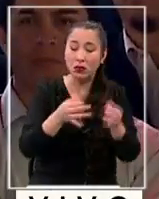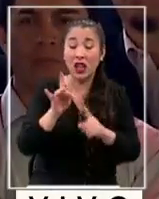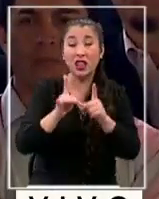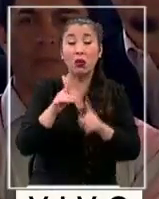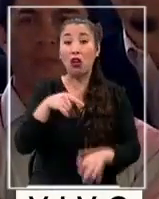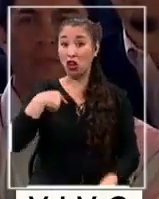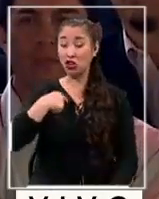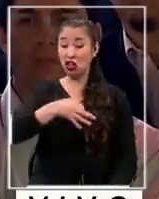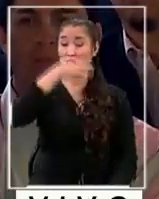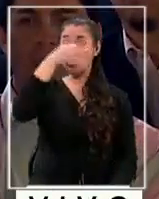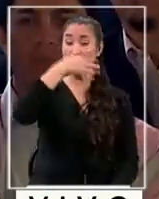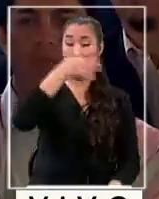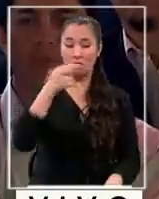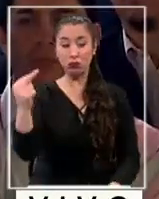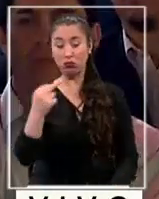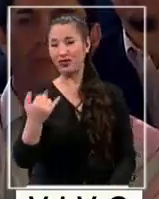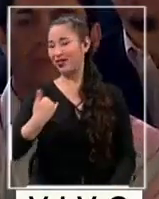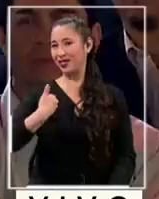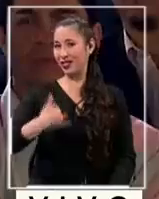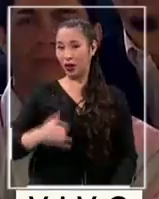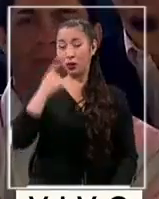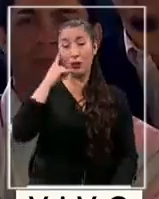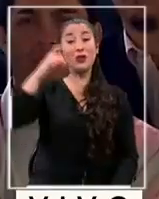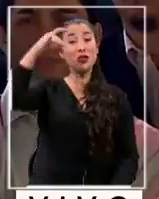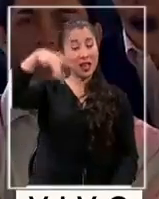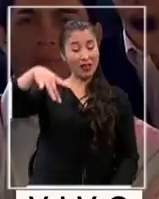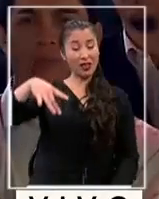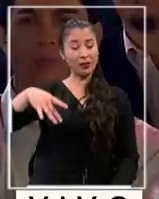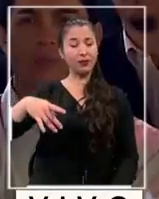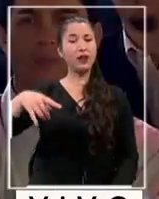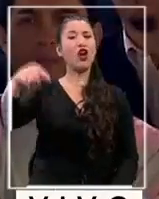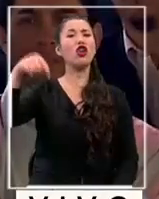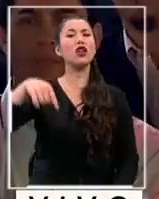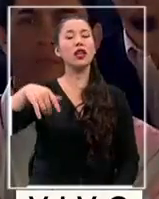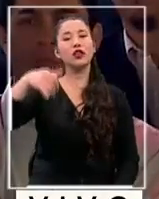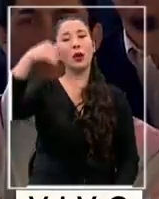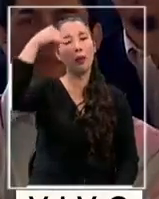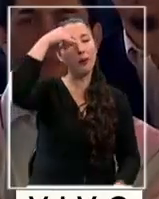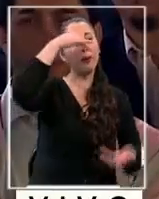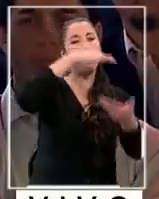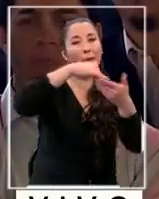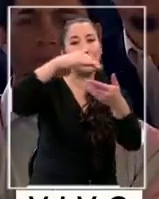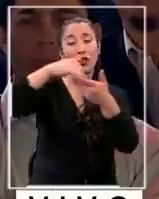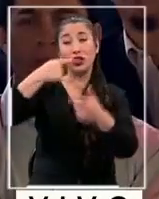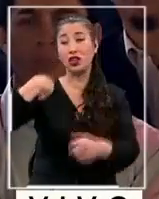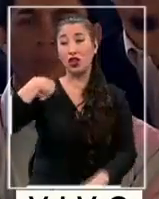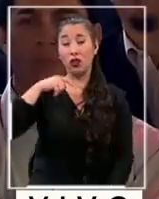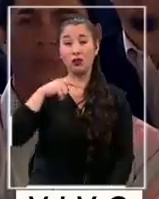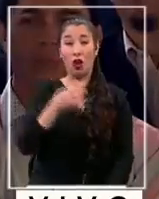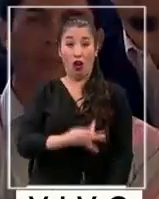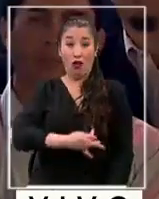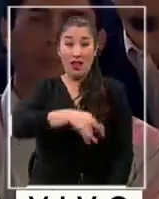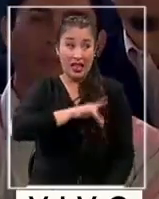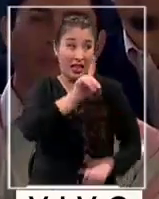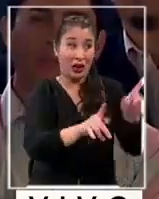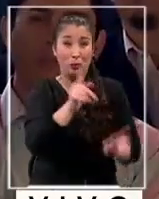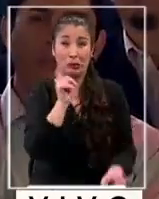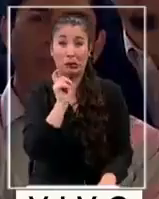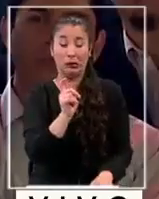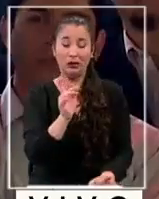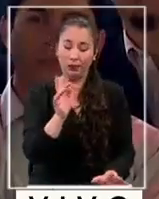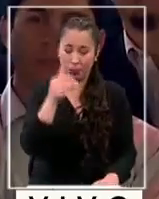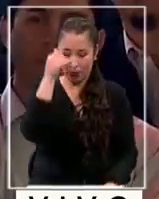gustan. Pero ¿saben qué? Hoy día le pido perdón si he ofendido a alguien. Lo hago de